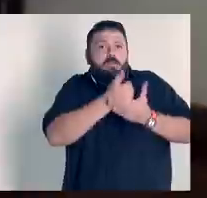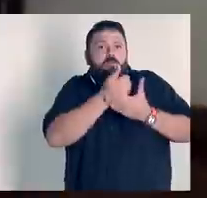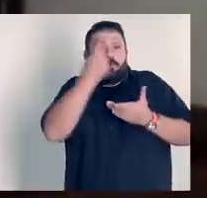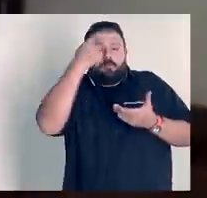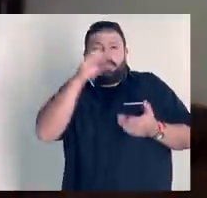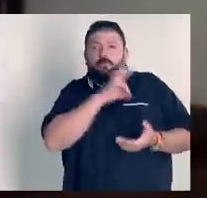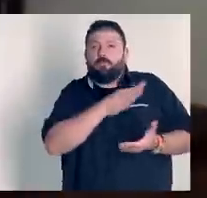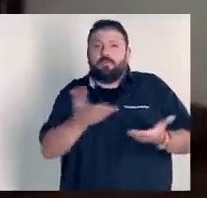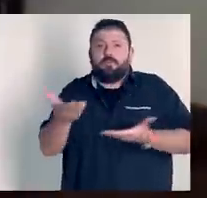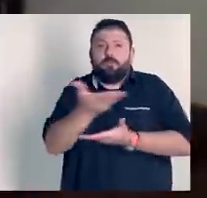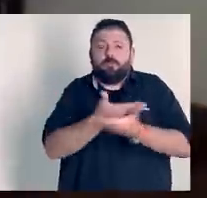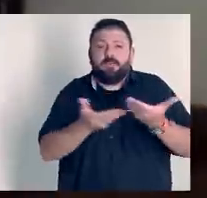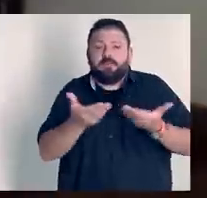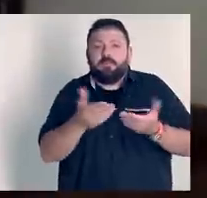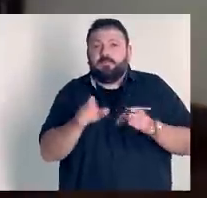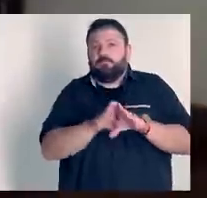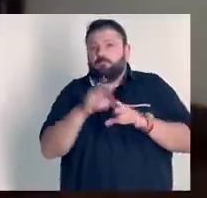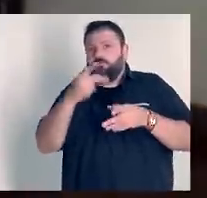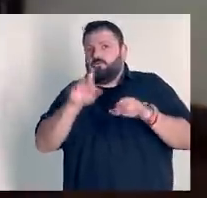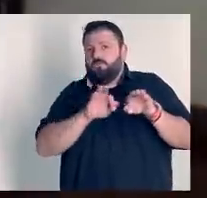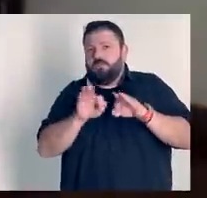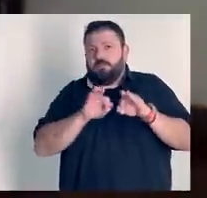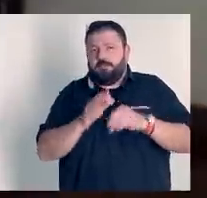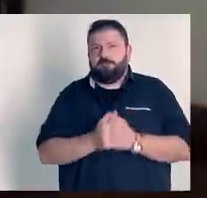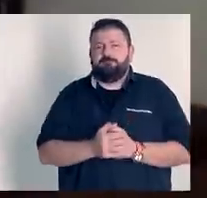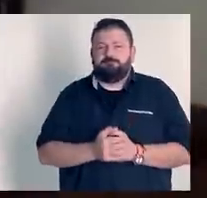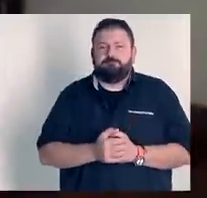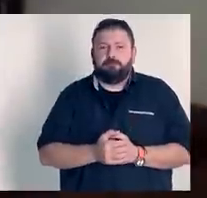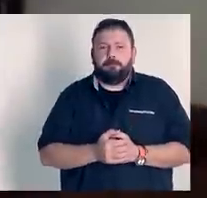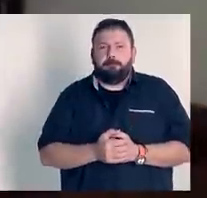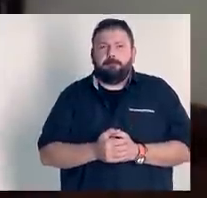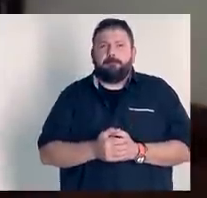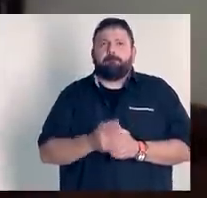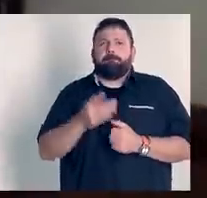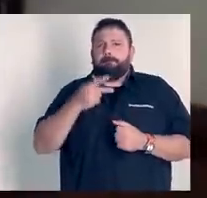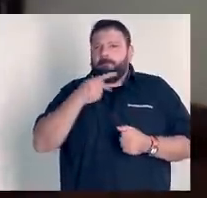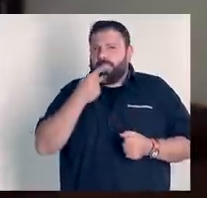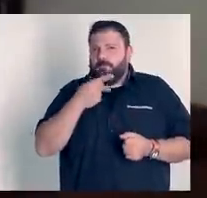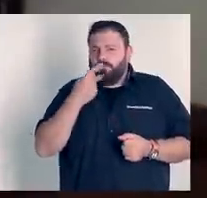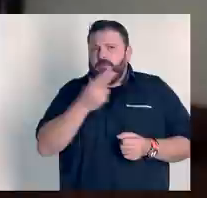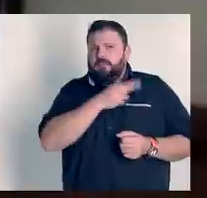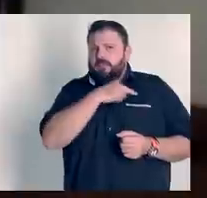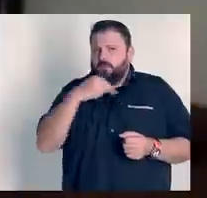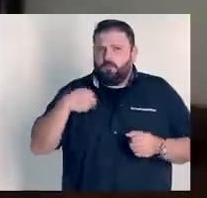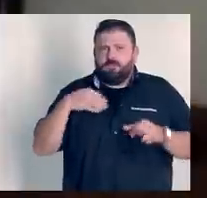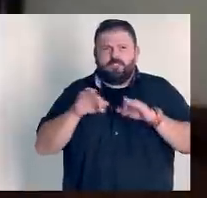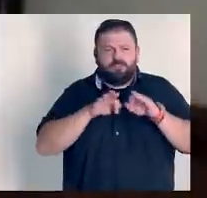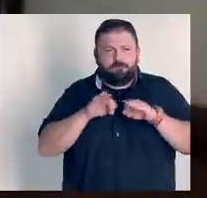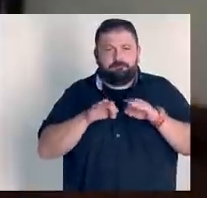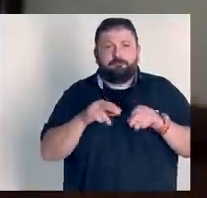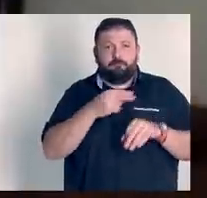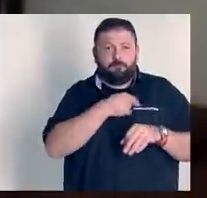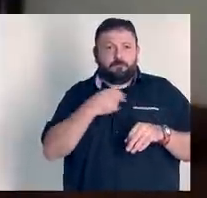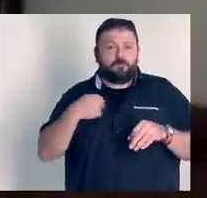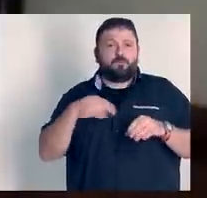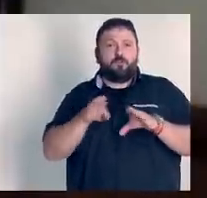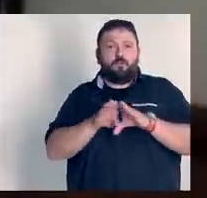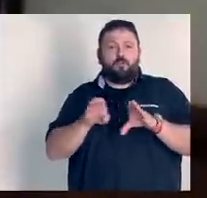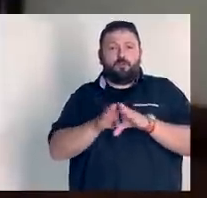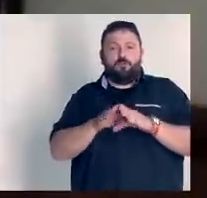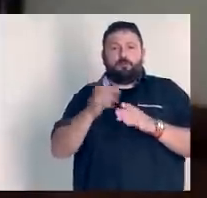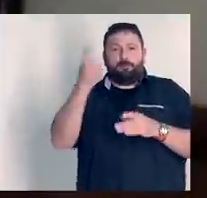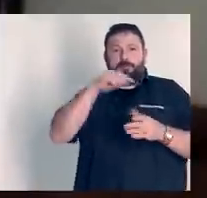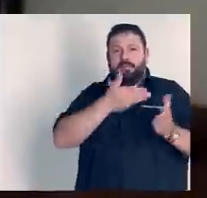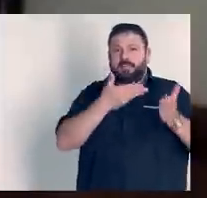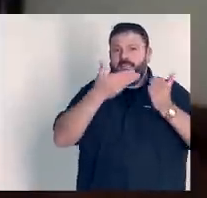consecuencia viene lo demás. Vamos a hablar de nuestro trabajo. Nuestro trabajo como distribuidores, para llegar al nivel